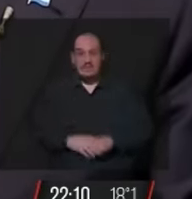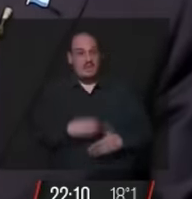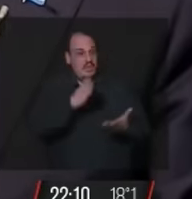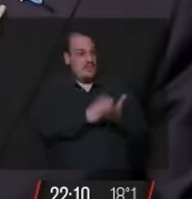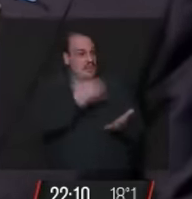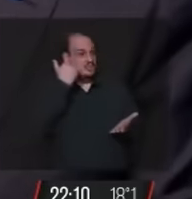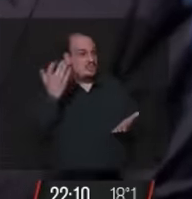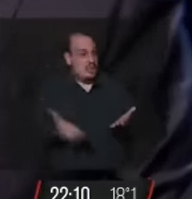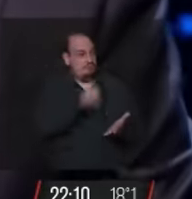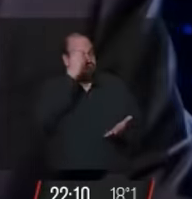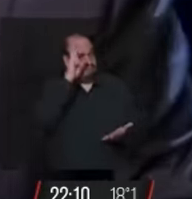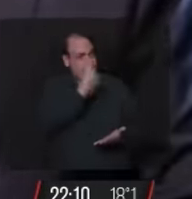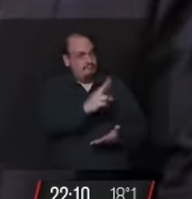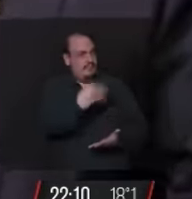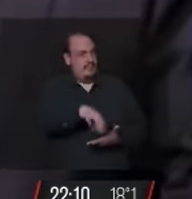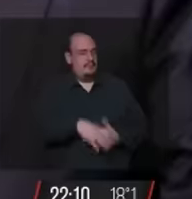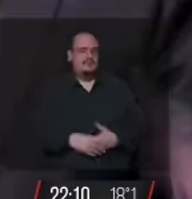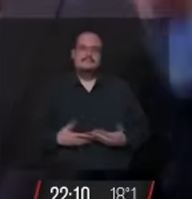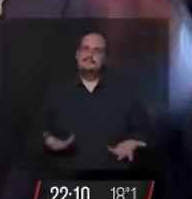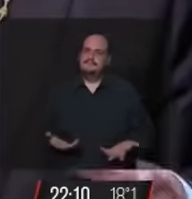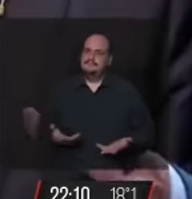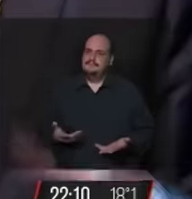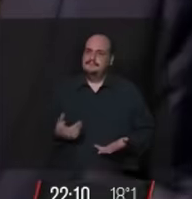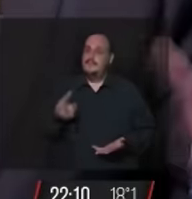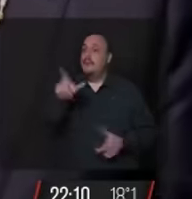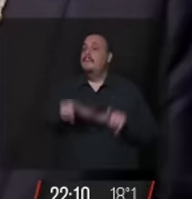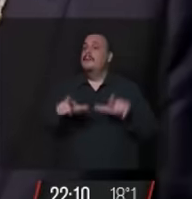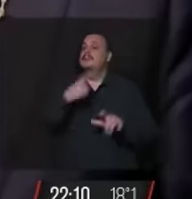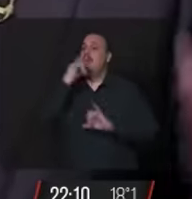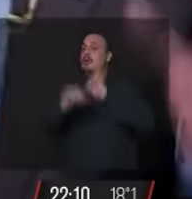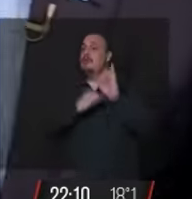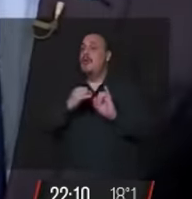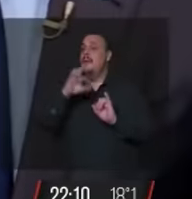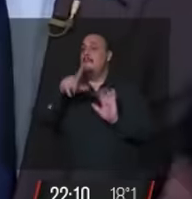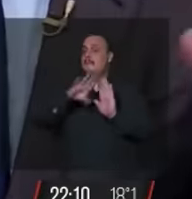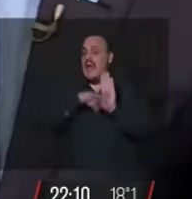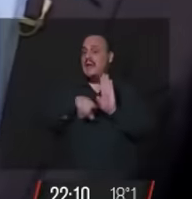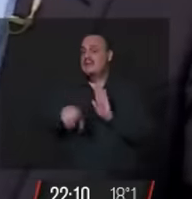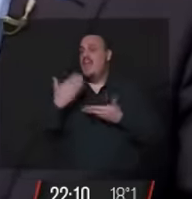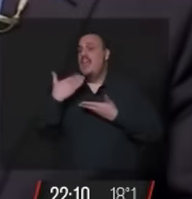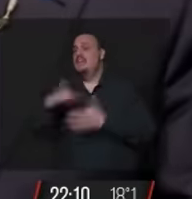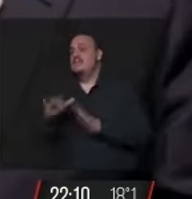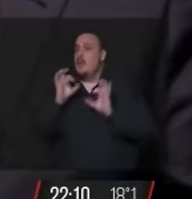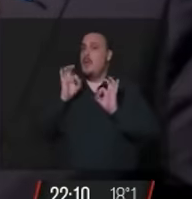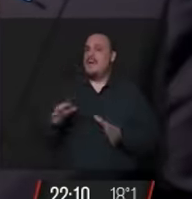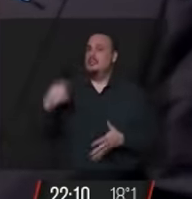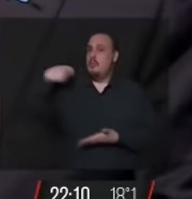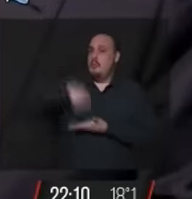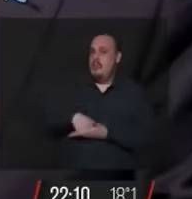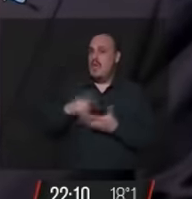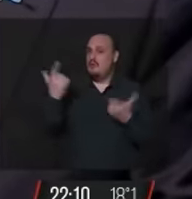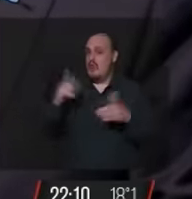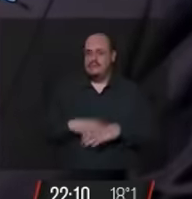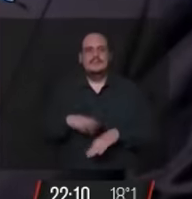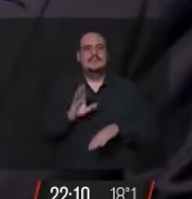respetan. Javier, contale a la gente que tu programa es sin indemnización y sin vacaciones pagas. Simple.